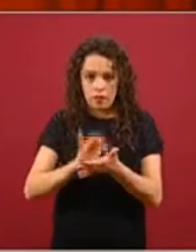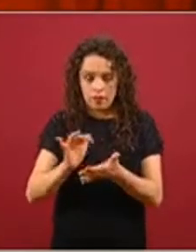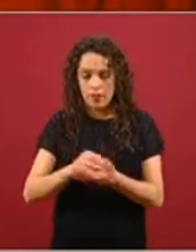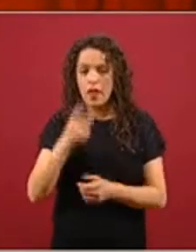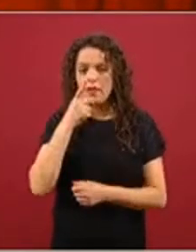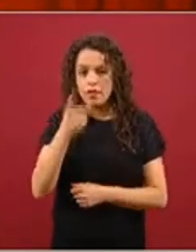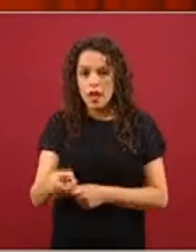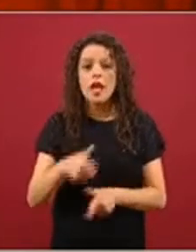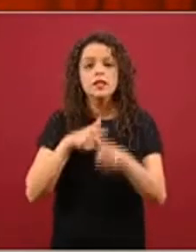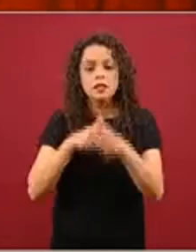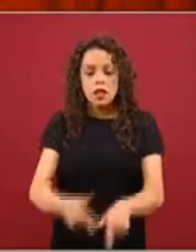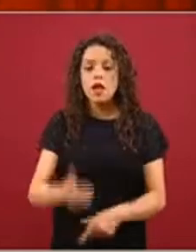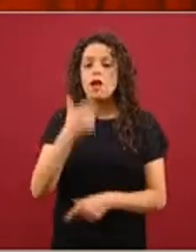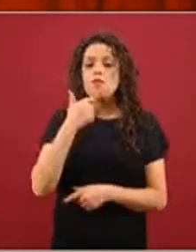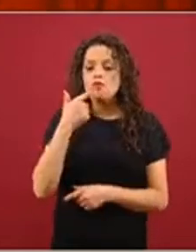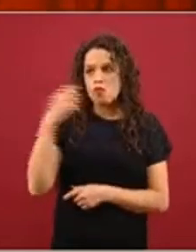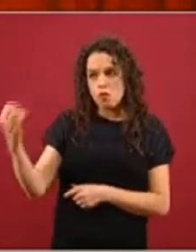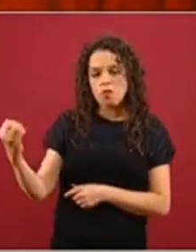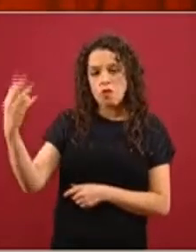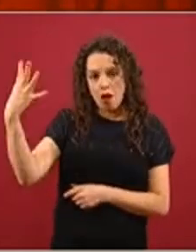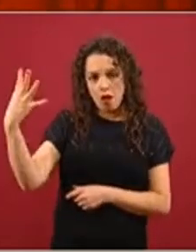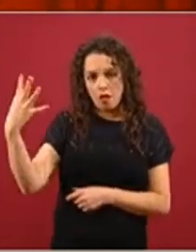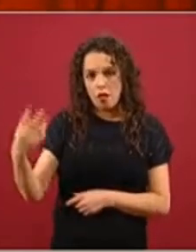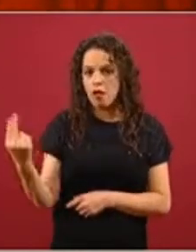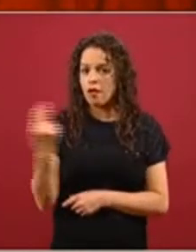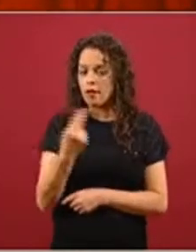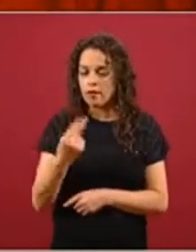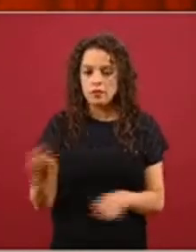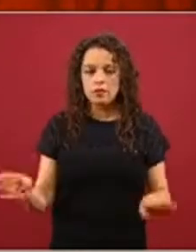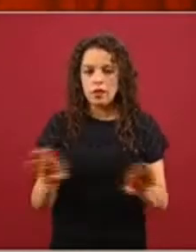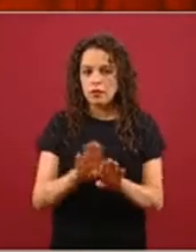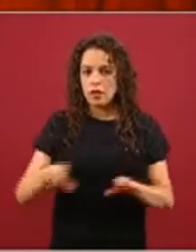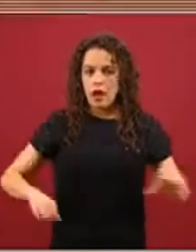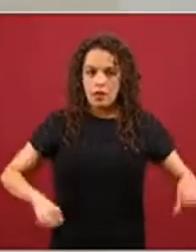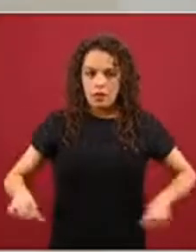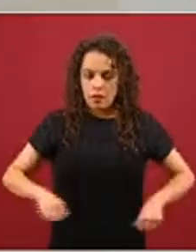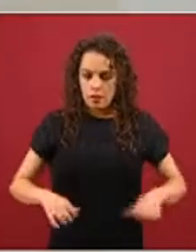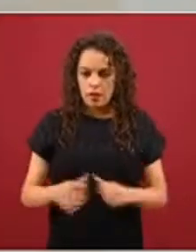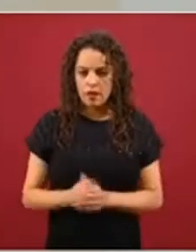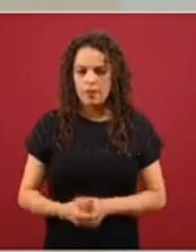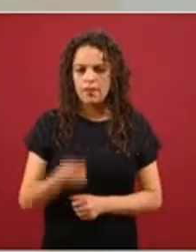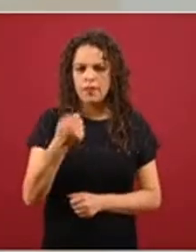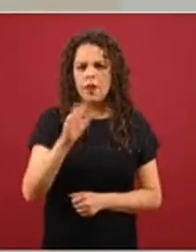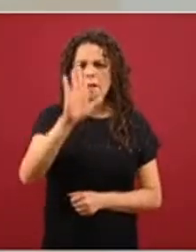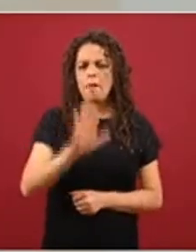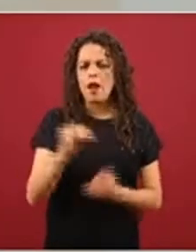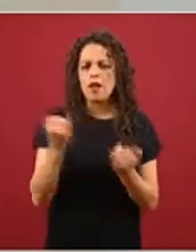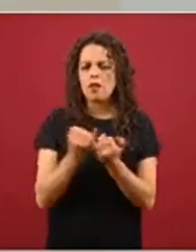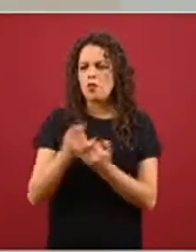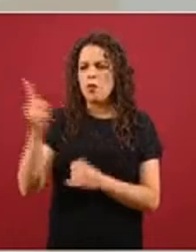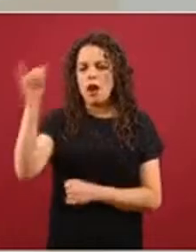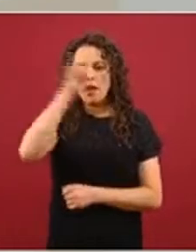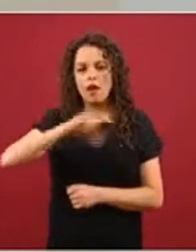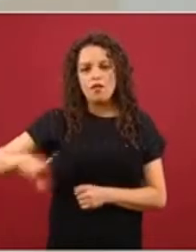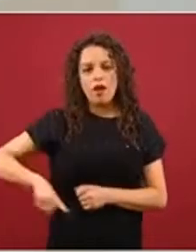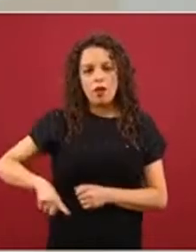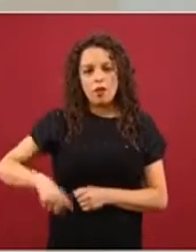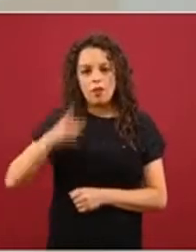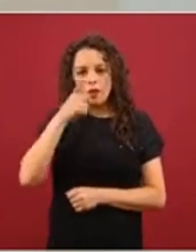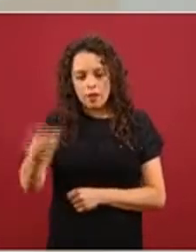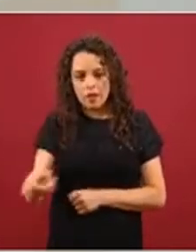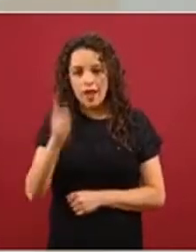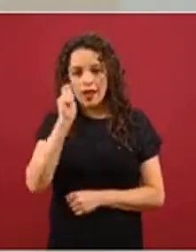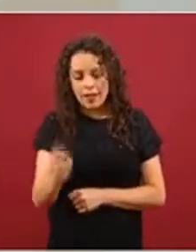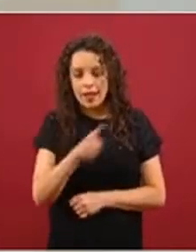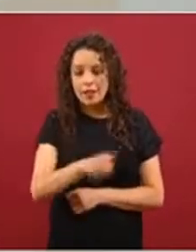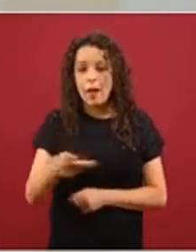es muy semejante a lo que planteó la doctora Sheinbaum hace 2 semanas, y es este proceso de preparación, para lo que relataba yo